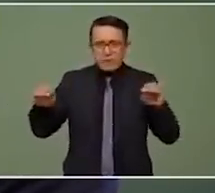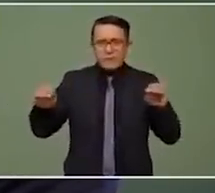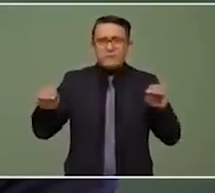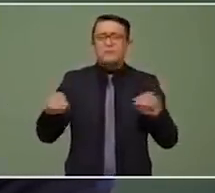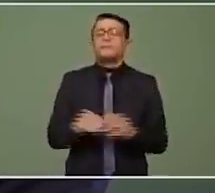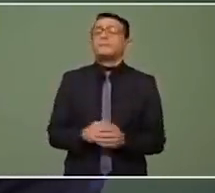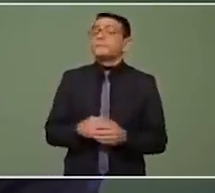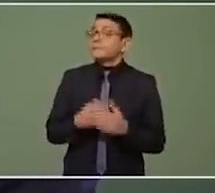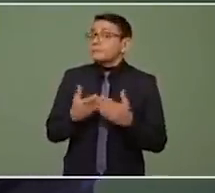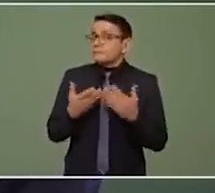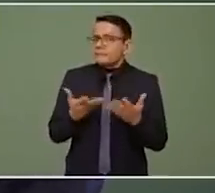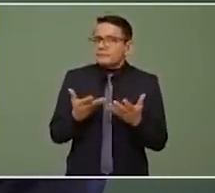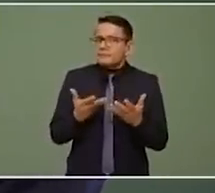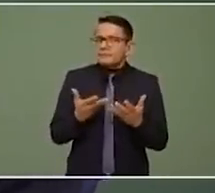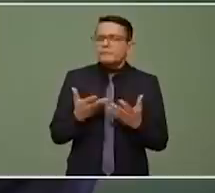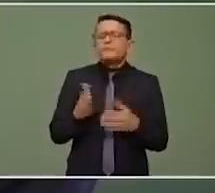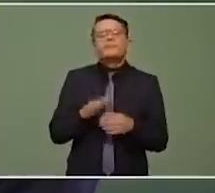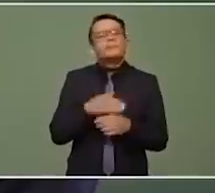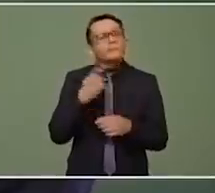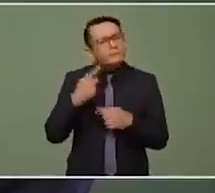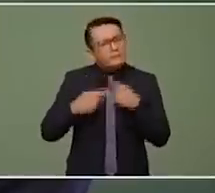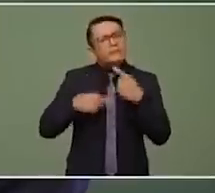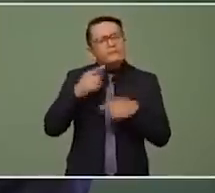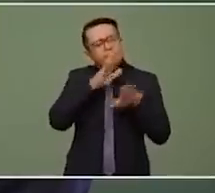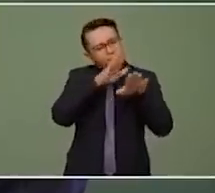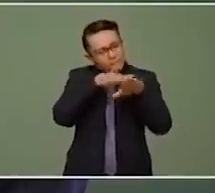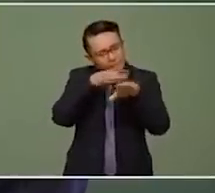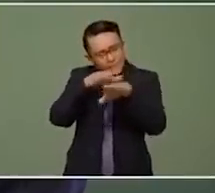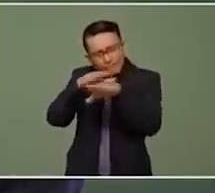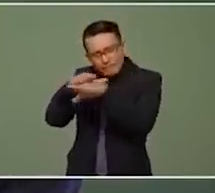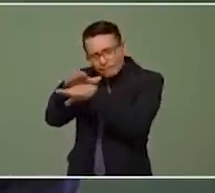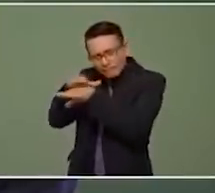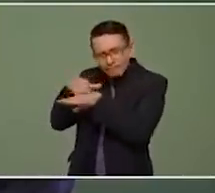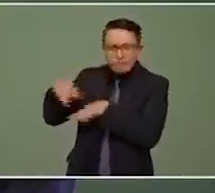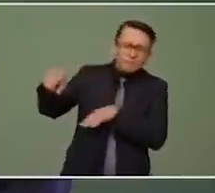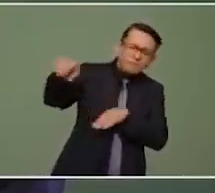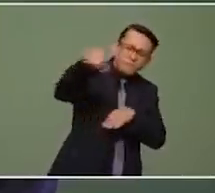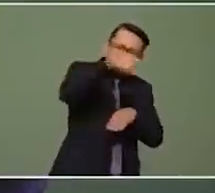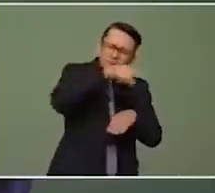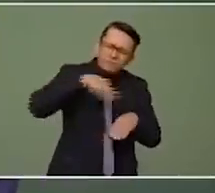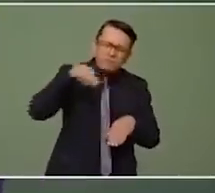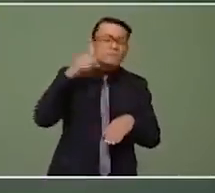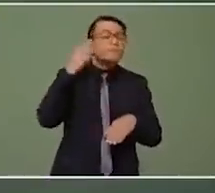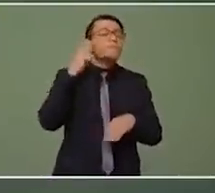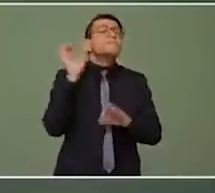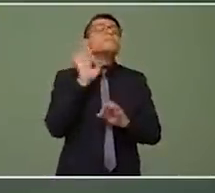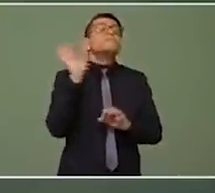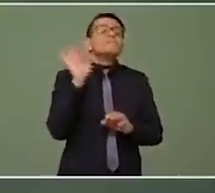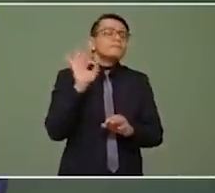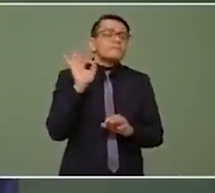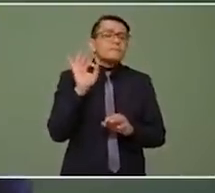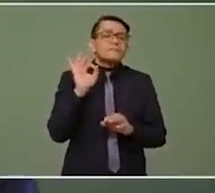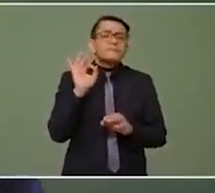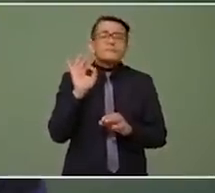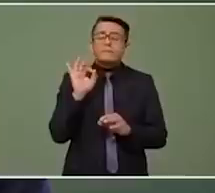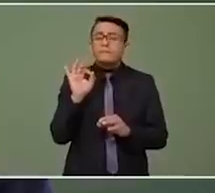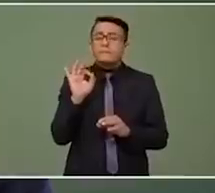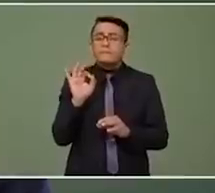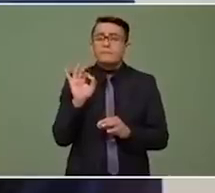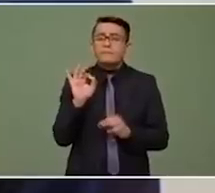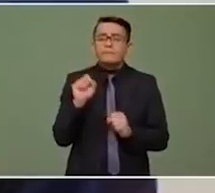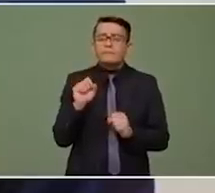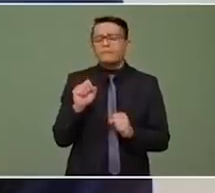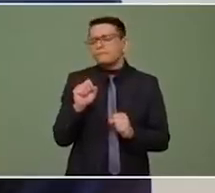entonces vuelvo a hacer el llamado a la población para qué no